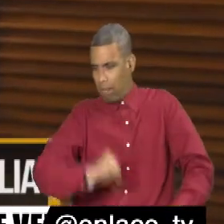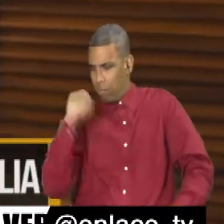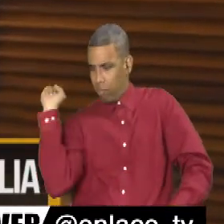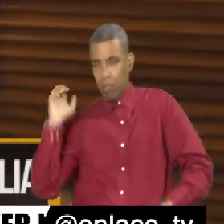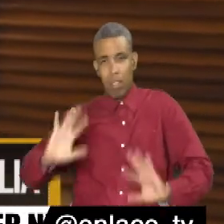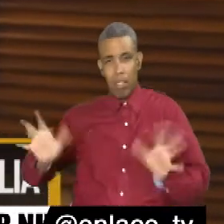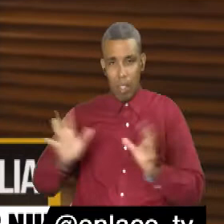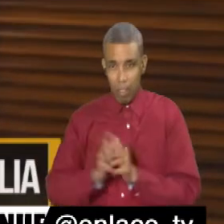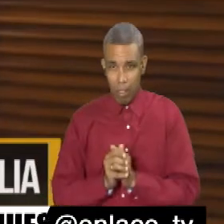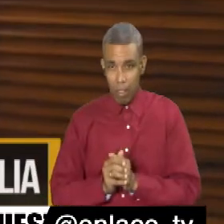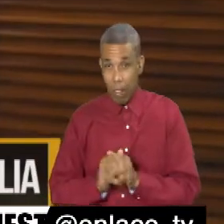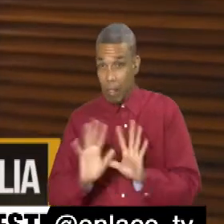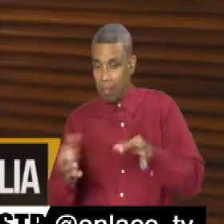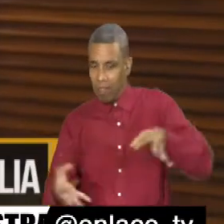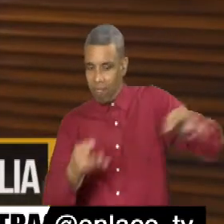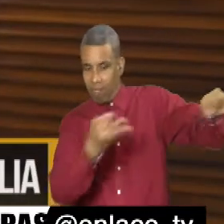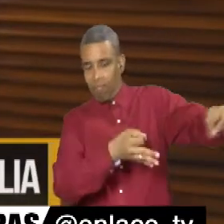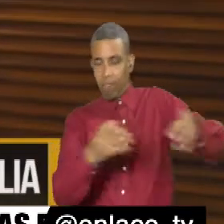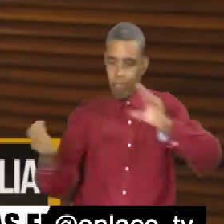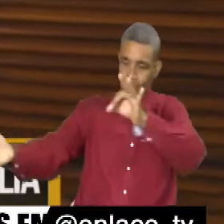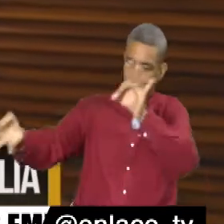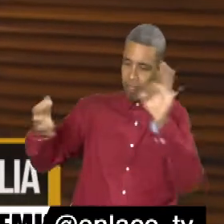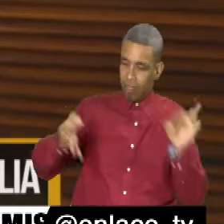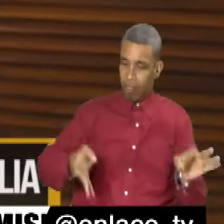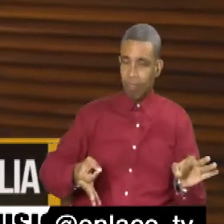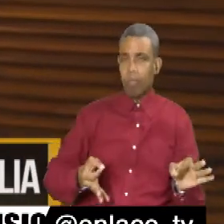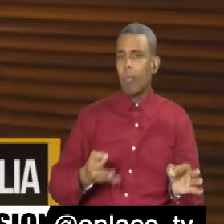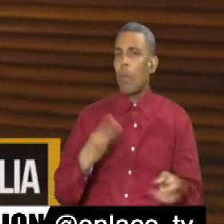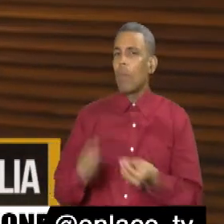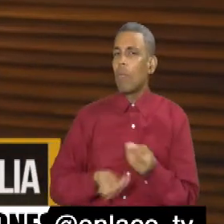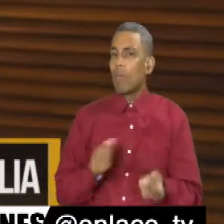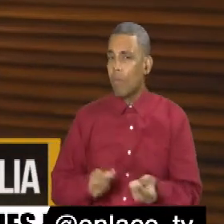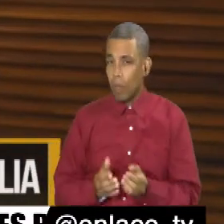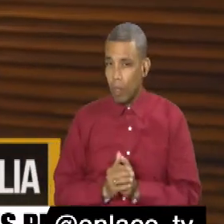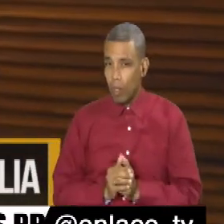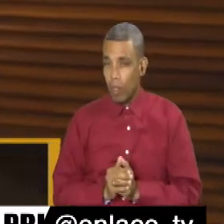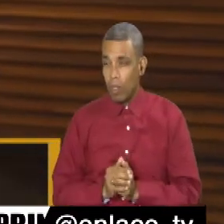promiscuo de familia y la juez tendrá que tomar la decisión, bien sea